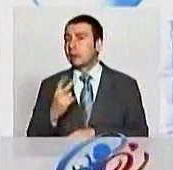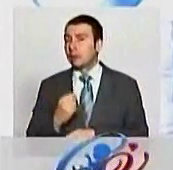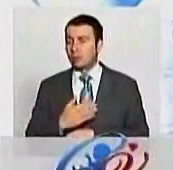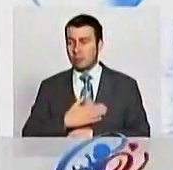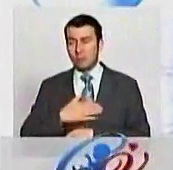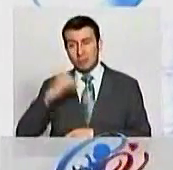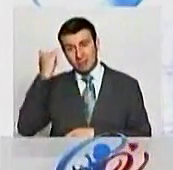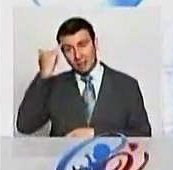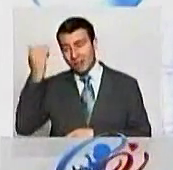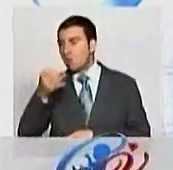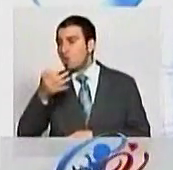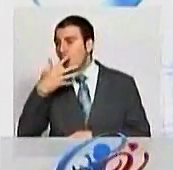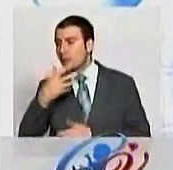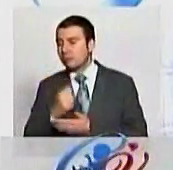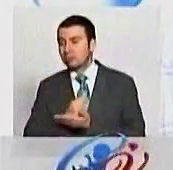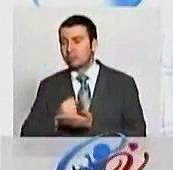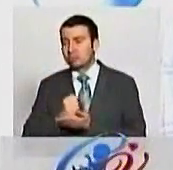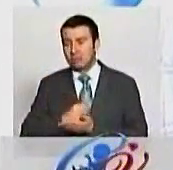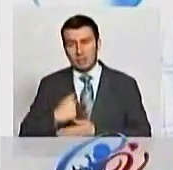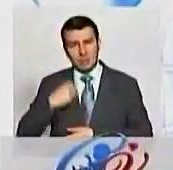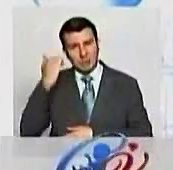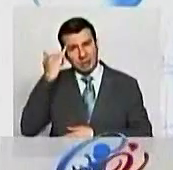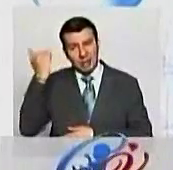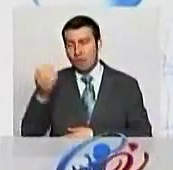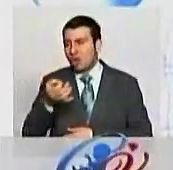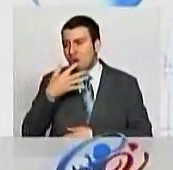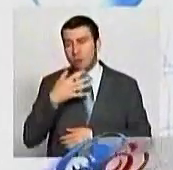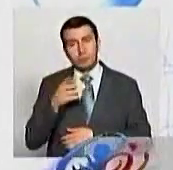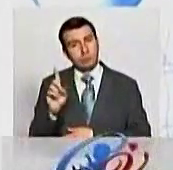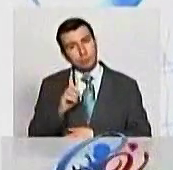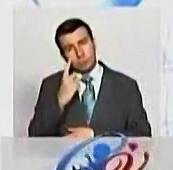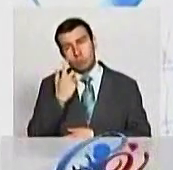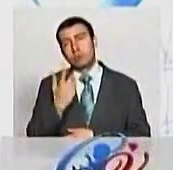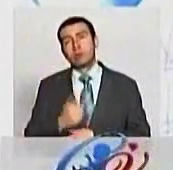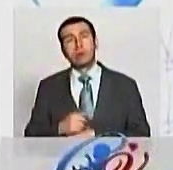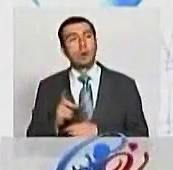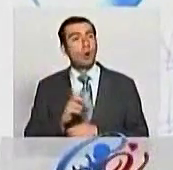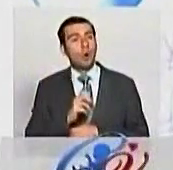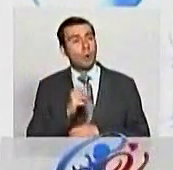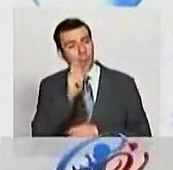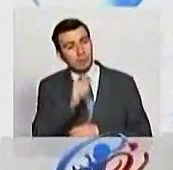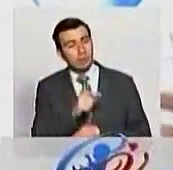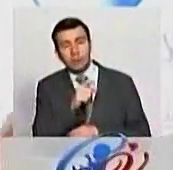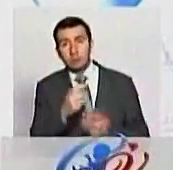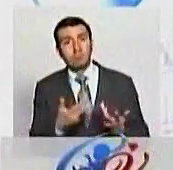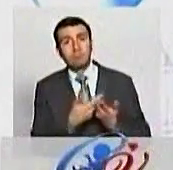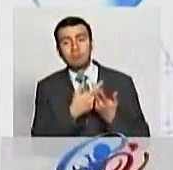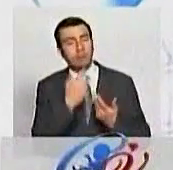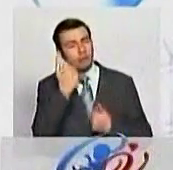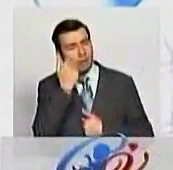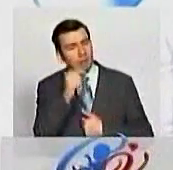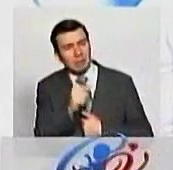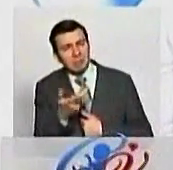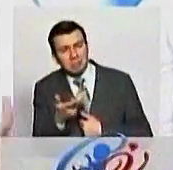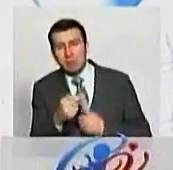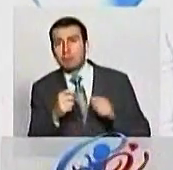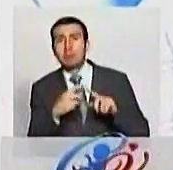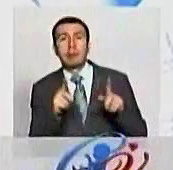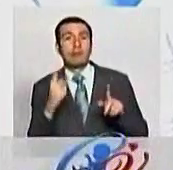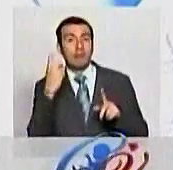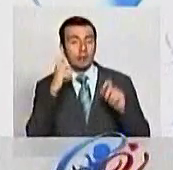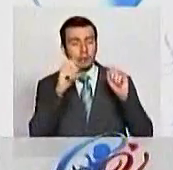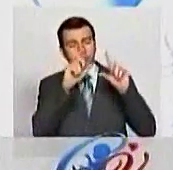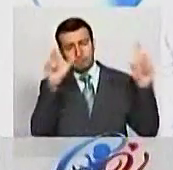el problema de no tener un diagnóstico con exámenes de laboratorio. Y contarles a ustedes con las preguntas que nos dejan y con todos